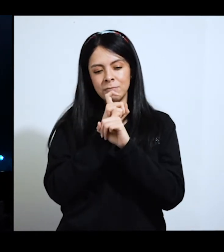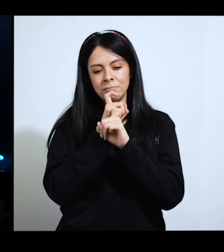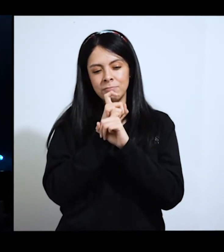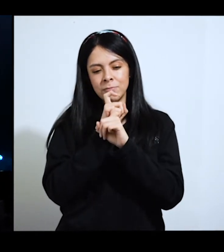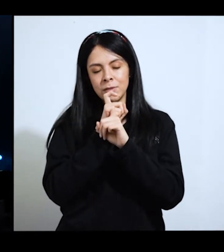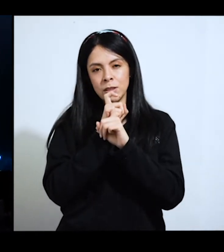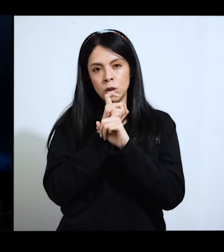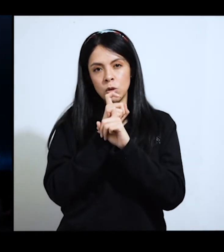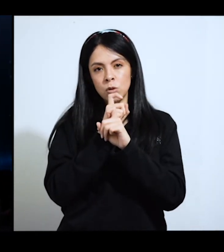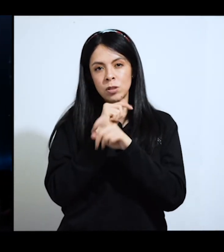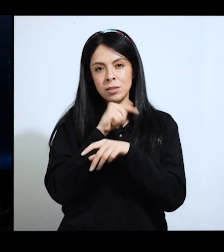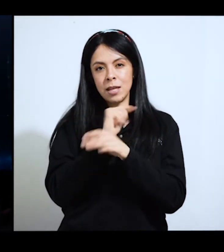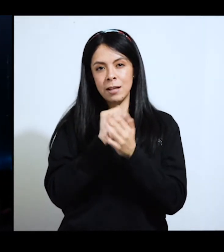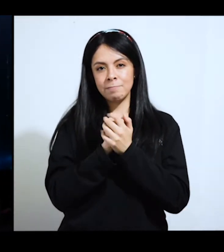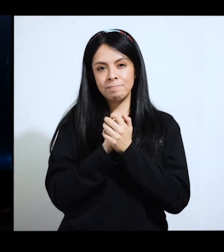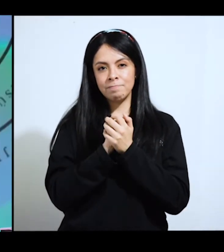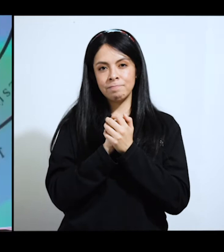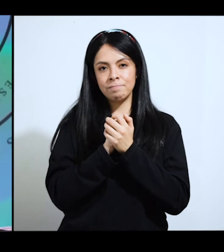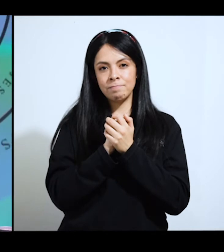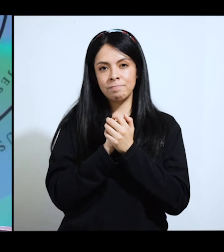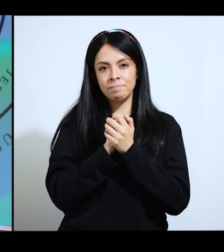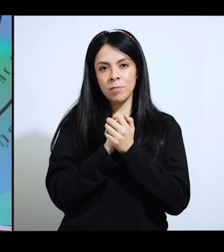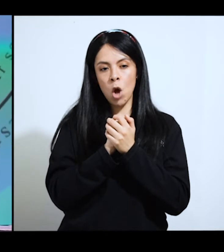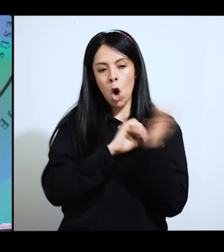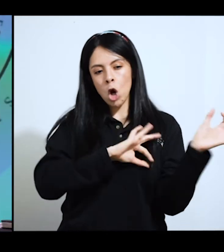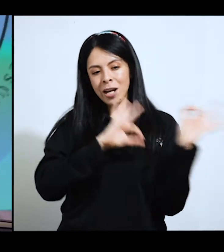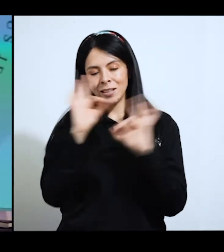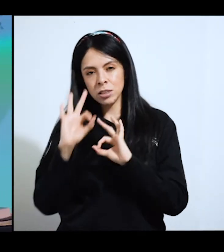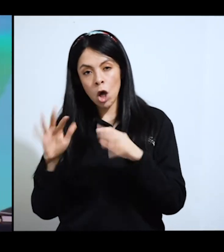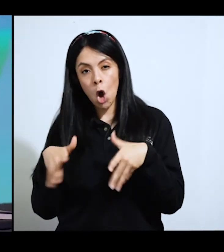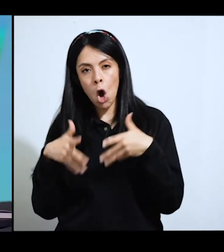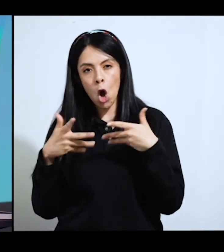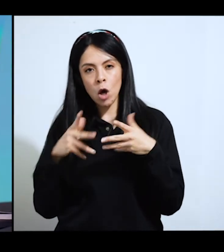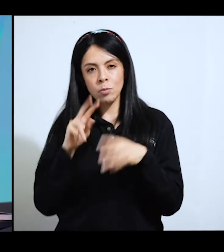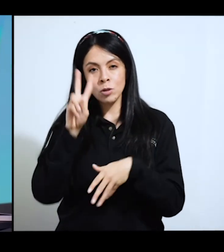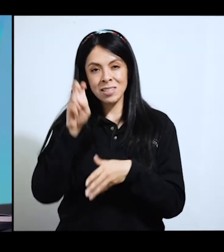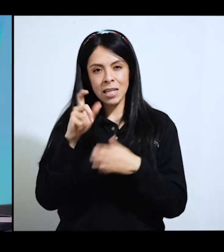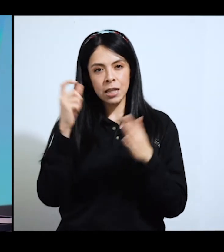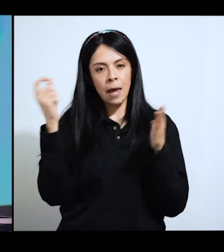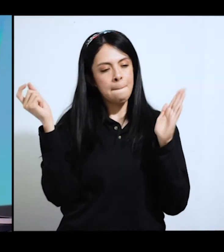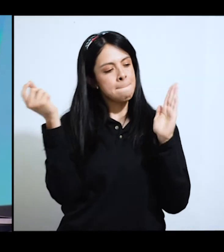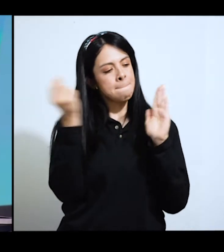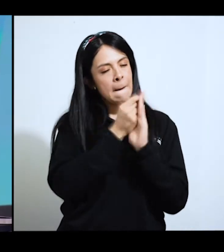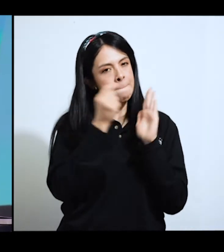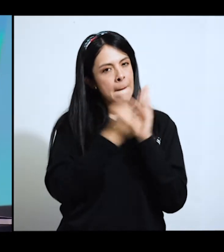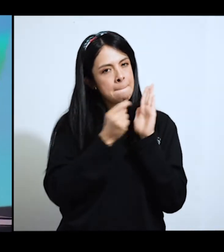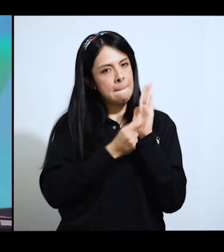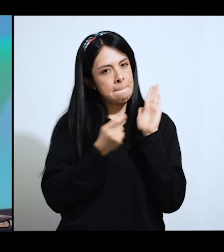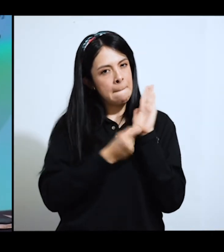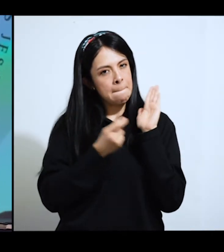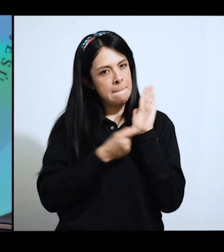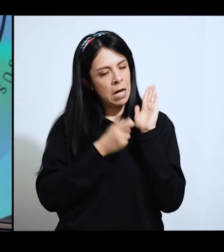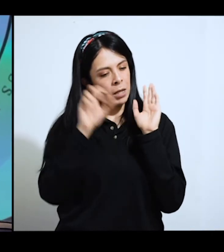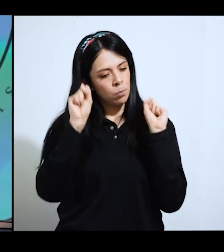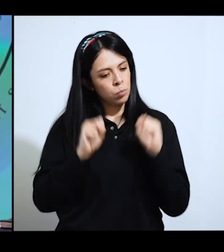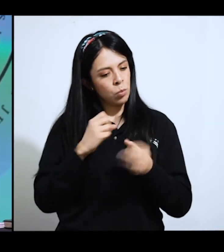cómo ser libres en Cristo. Y esto ha ayudado a mucha gente. Pero el otro libro que el Señor me llevó a leer